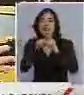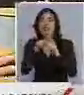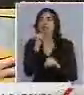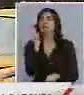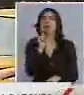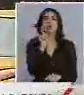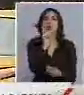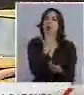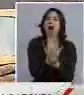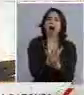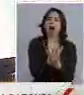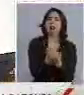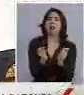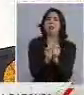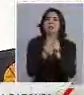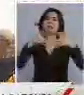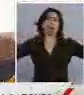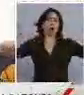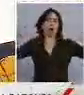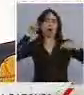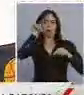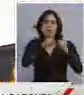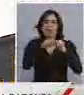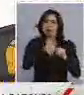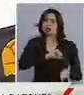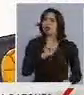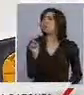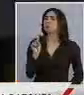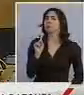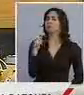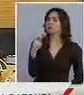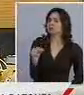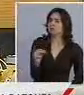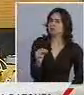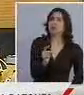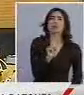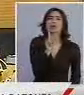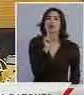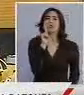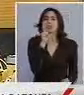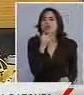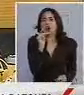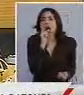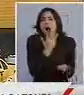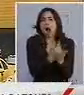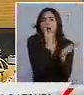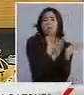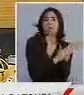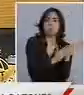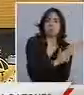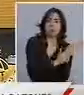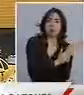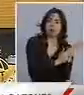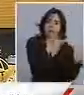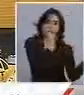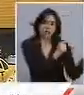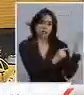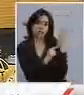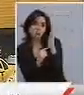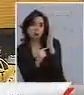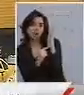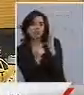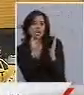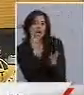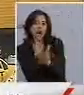una plaga descontrolada en Santiago. No hay indicios que nos puedan estar mostrando que hay